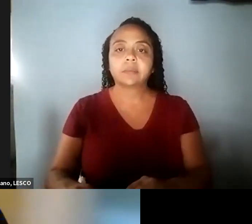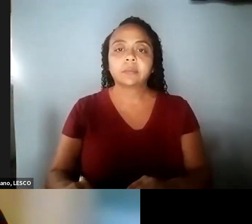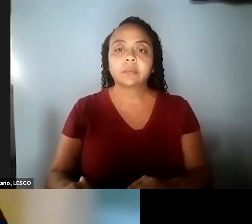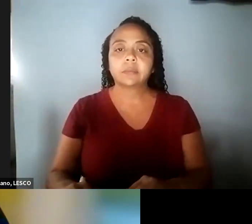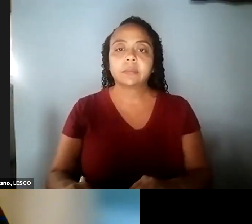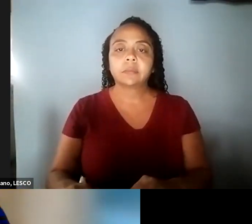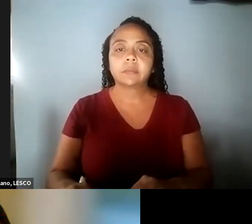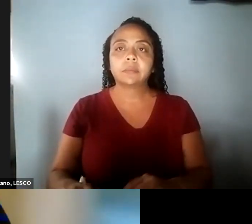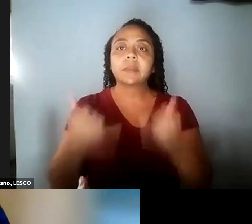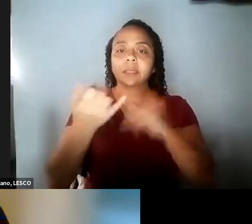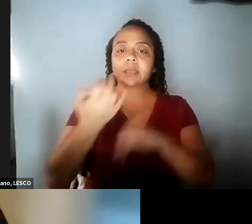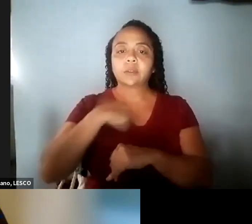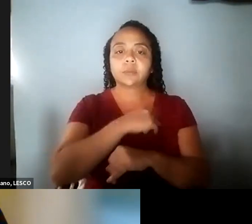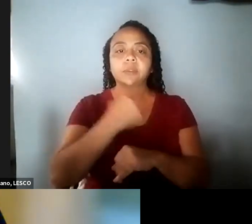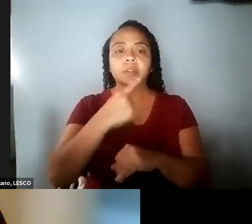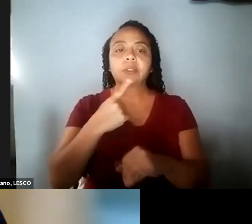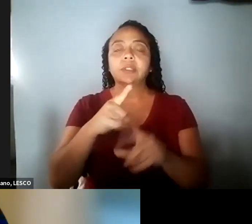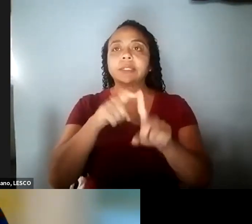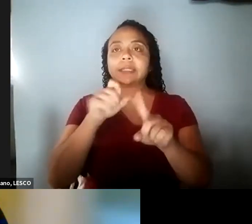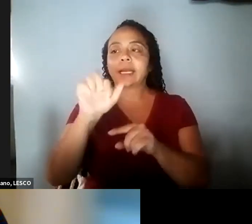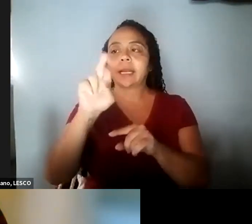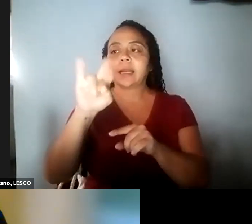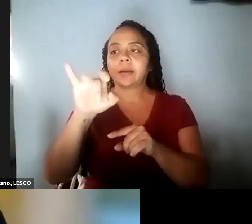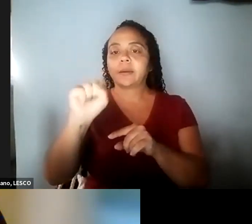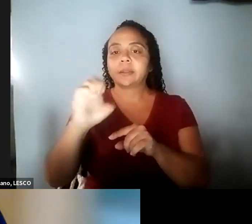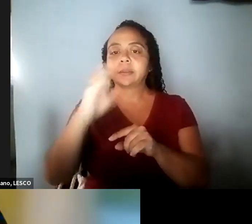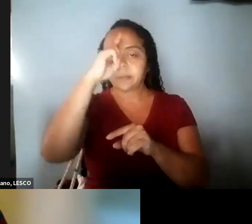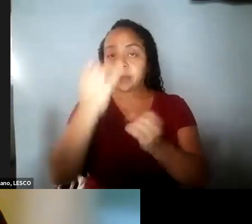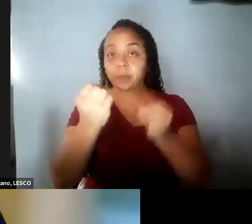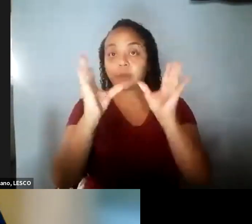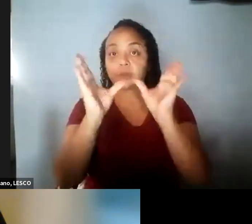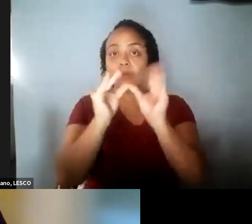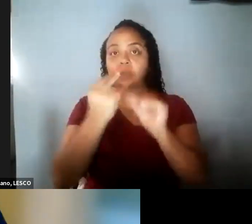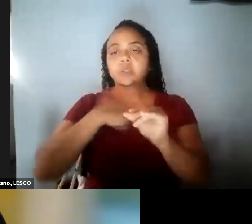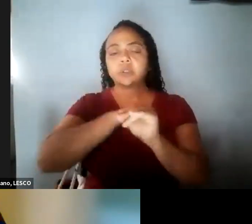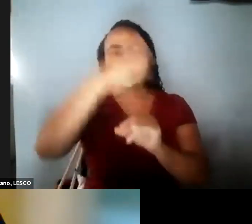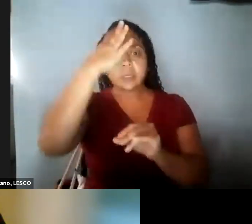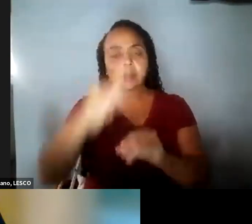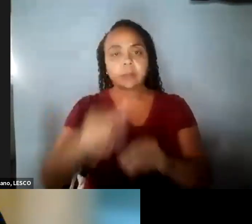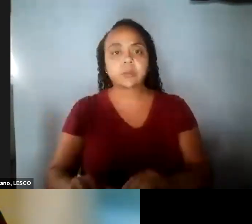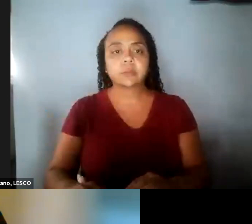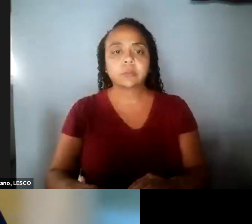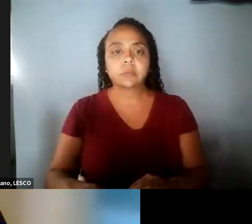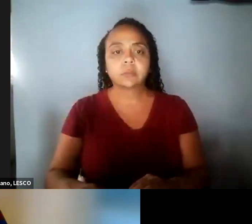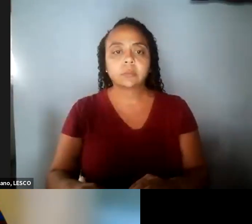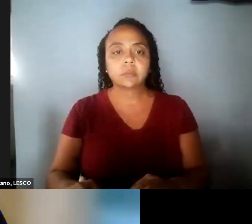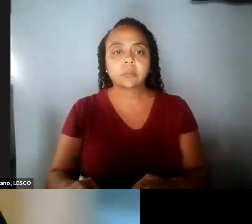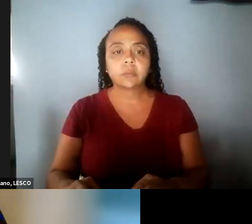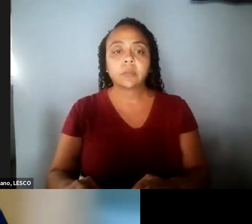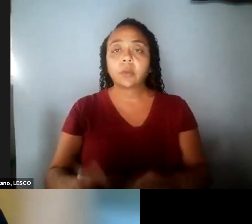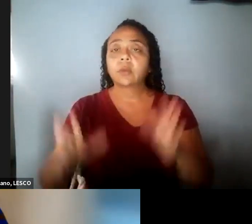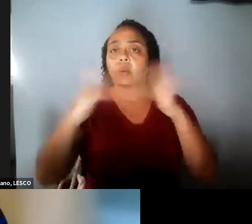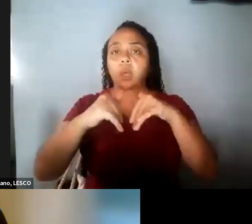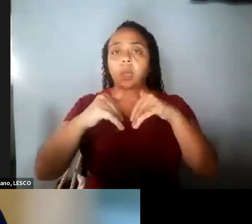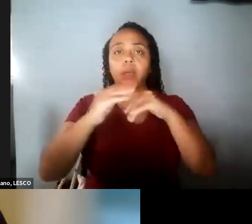ya lo hemos mencionado desde wright mexico en muchos de los foros que creemos que no existen las empresas exitosos en entornos